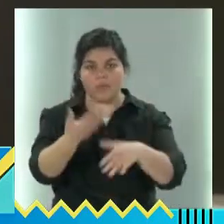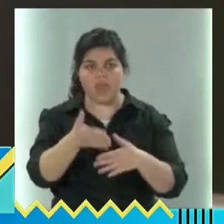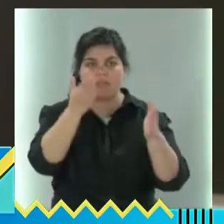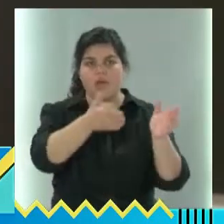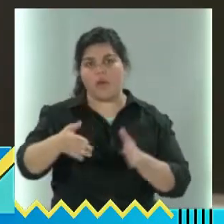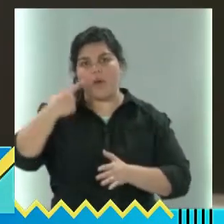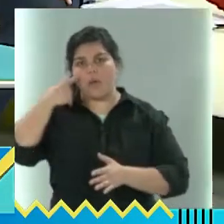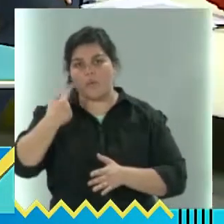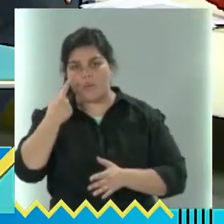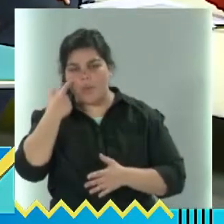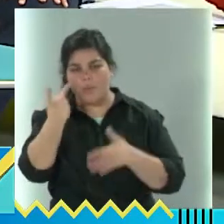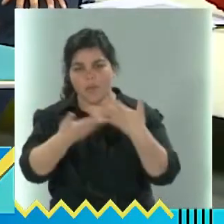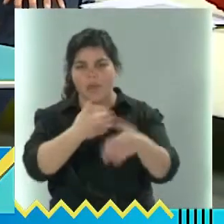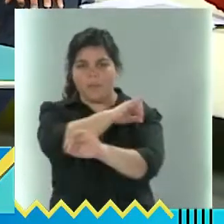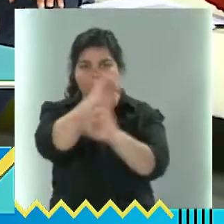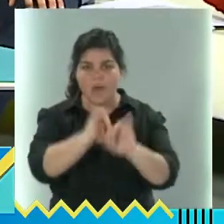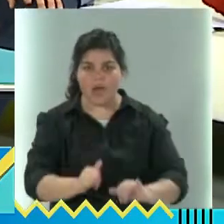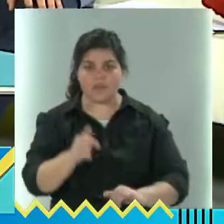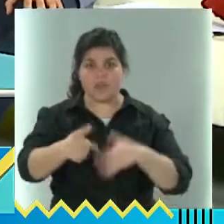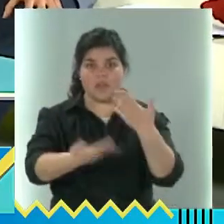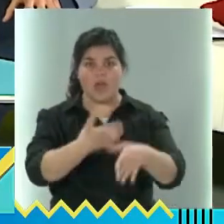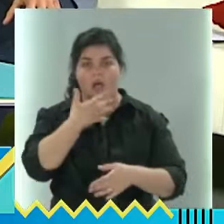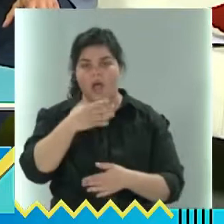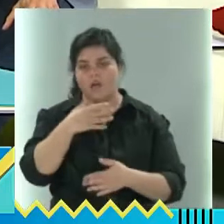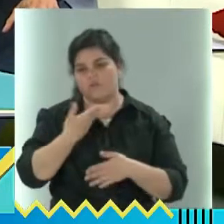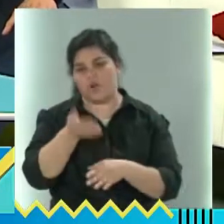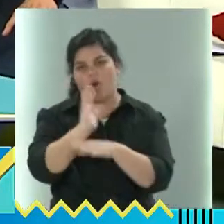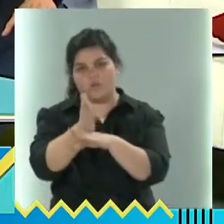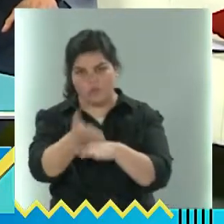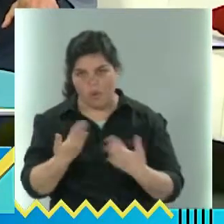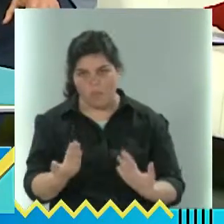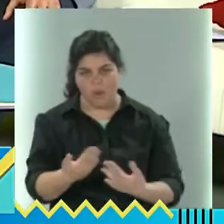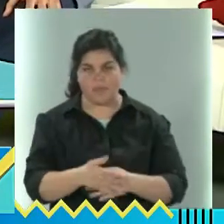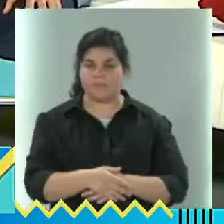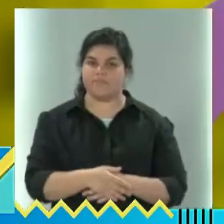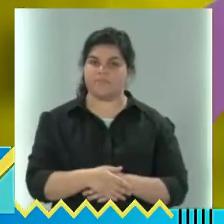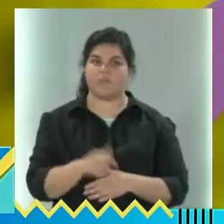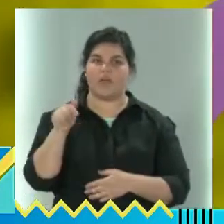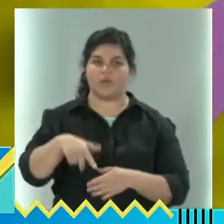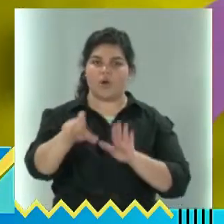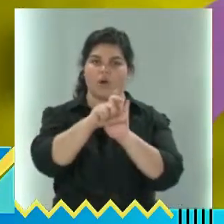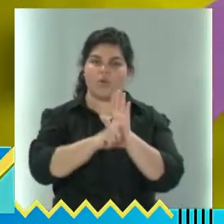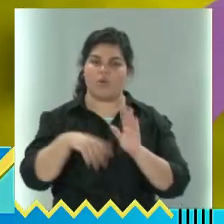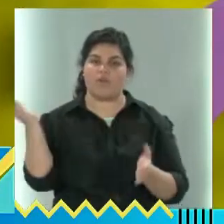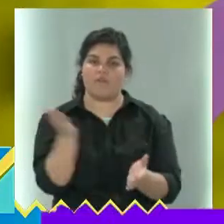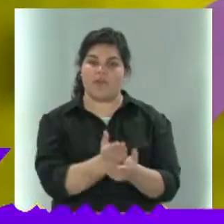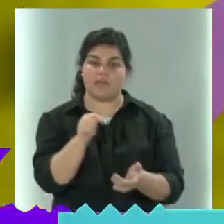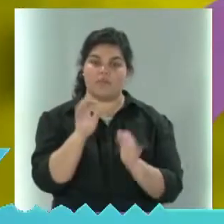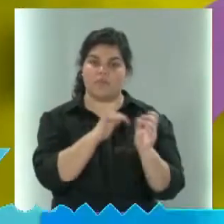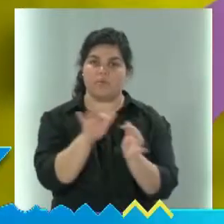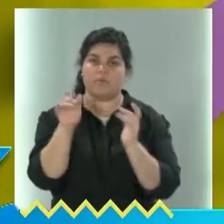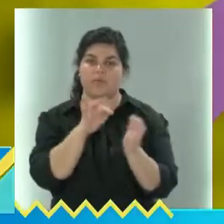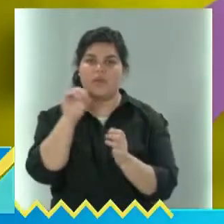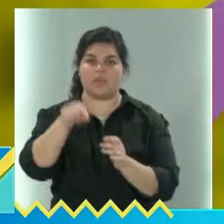o esa paz social que tenemos que tener. Bien, bueno, vamos a continuar hablando del Código de Faltas, de este debate que se ha dado en relación a este proyecto